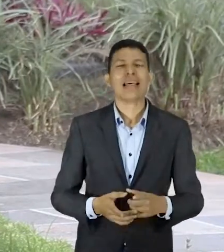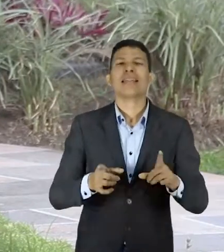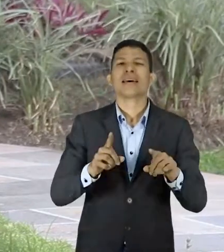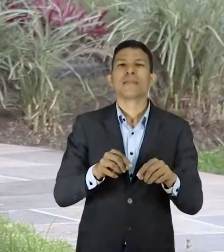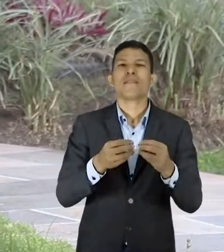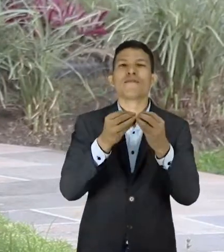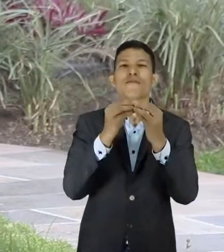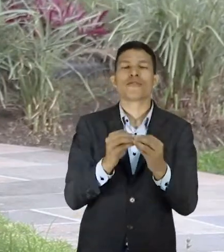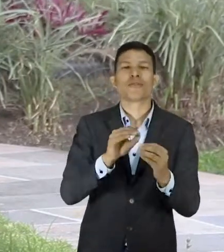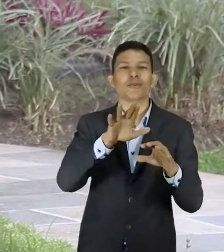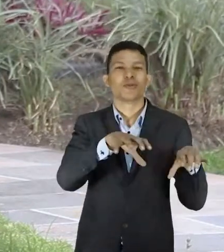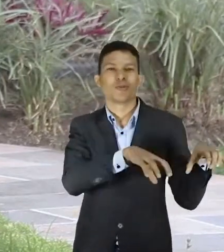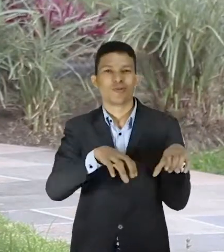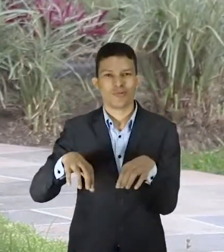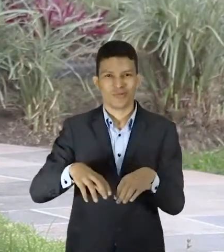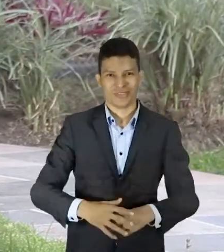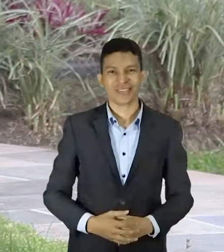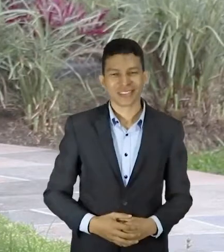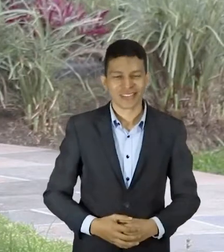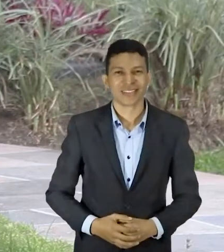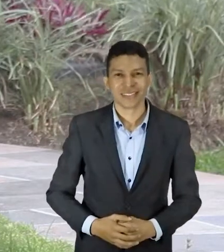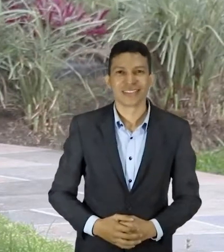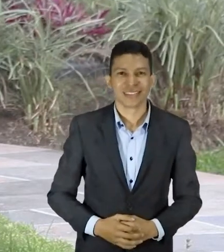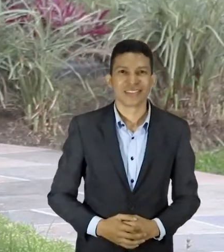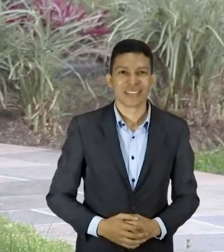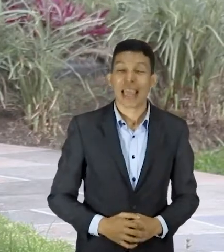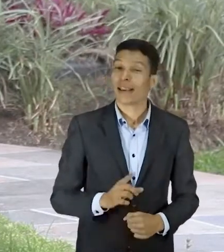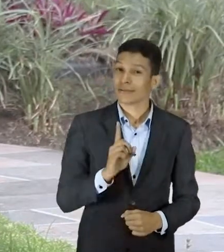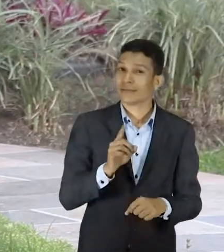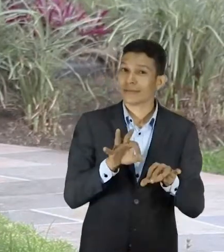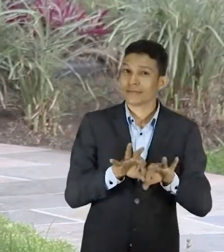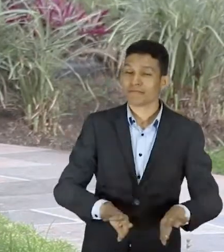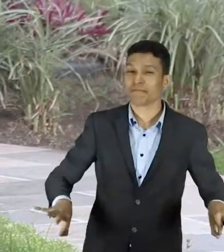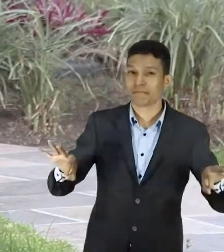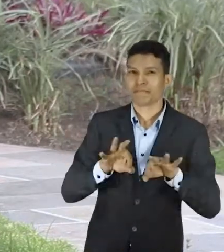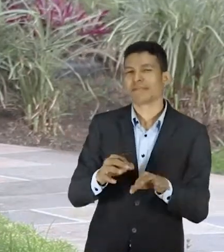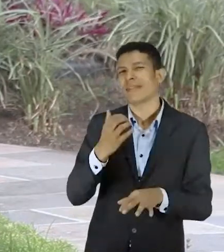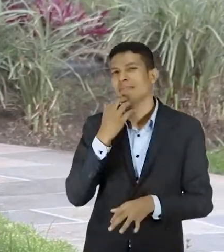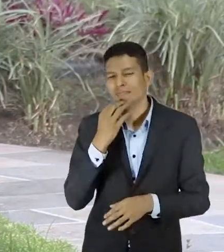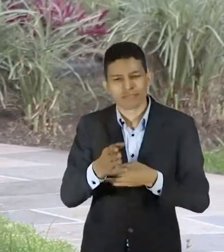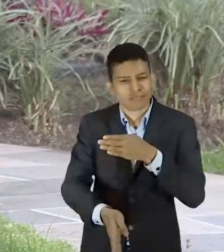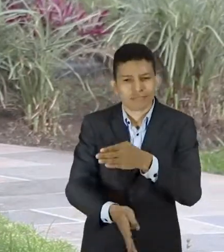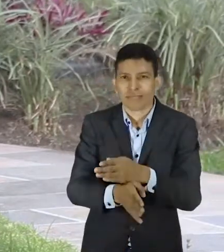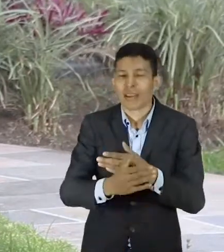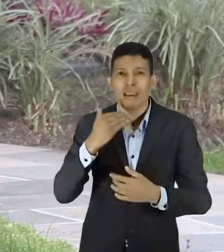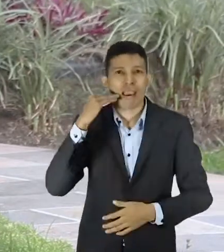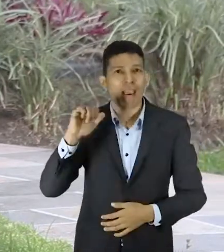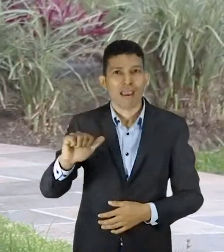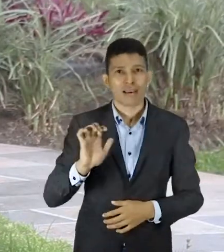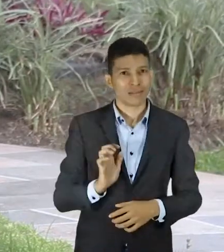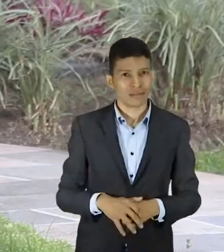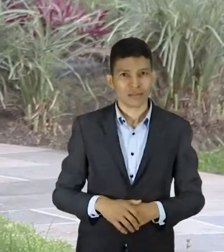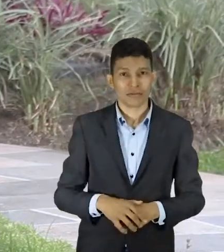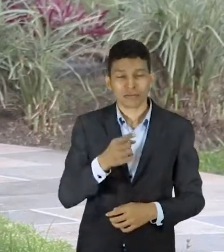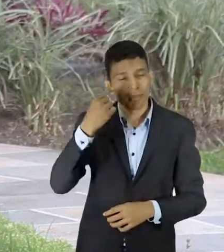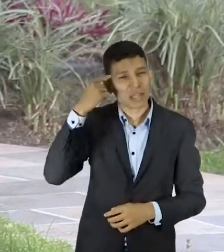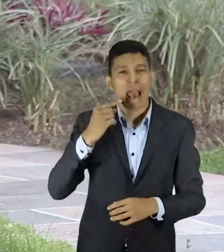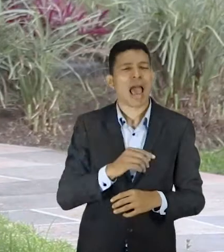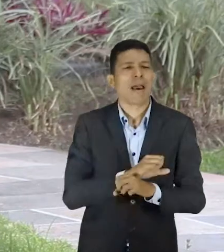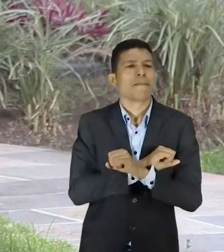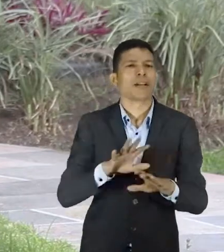es una situación que tú dices, bueno, sí estoy diferente, pero yo sigo siendo mujer.